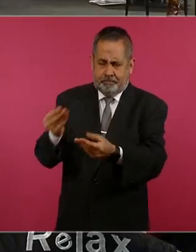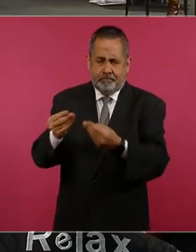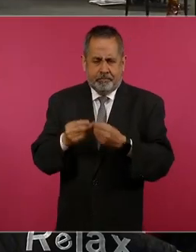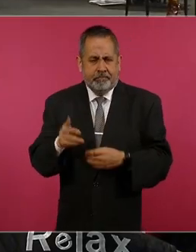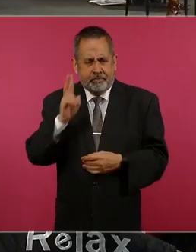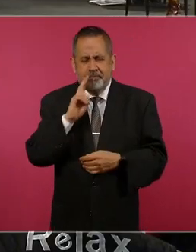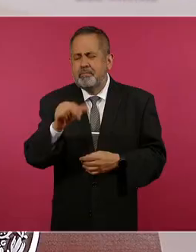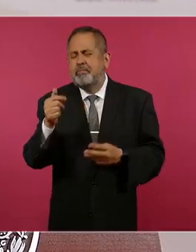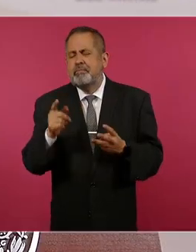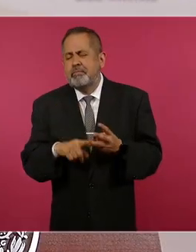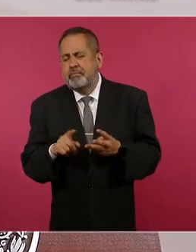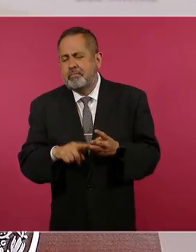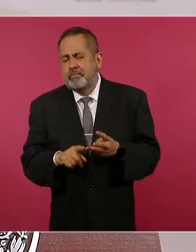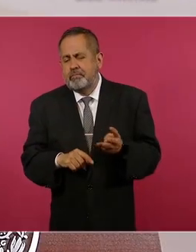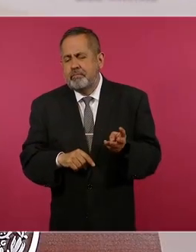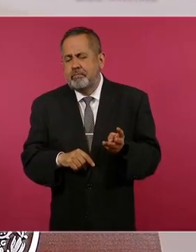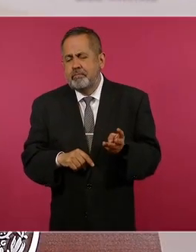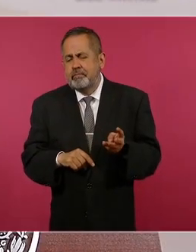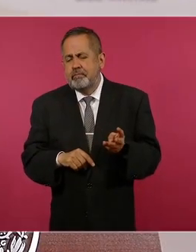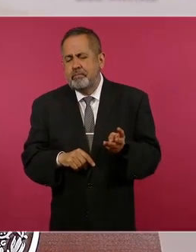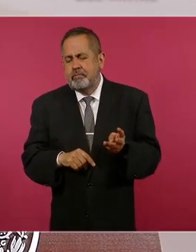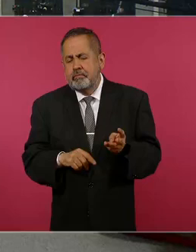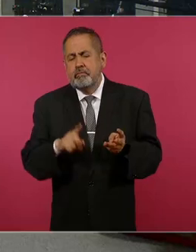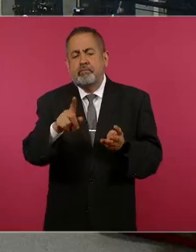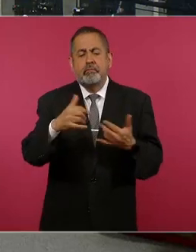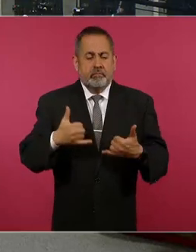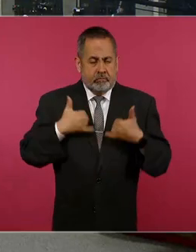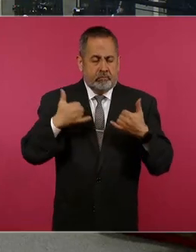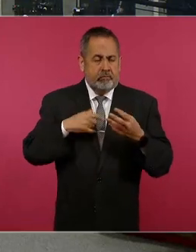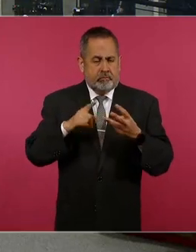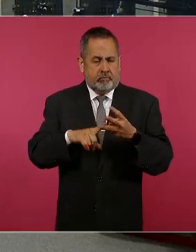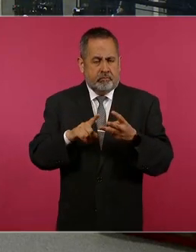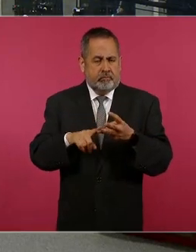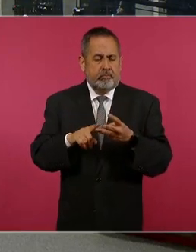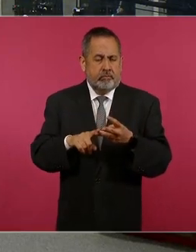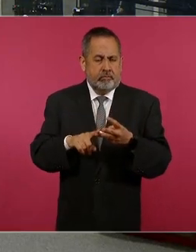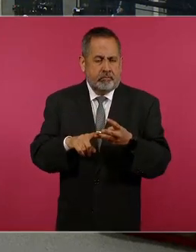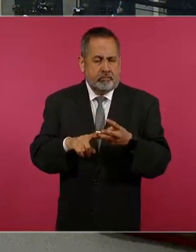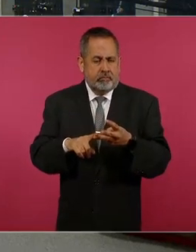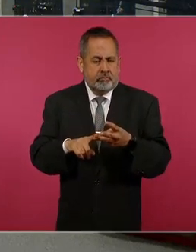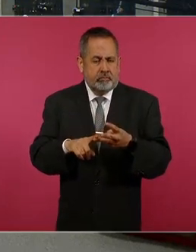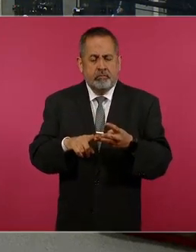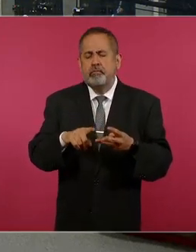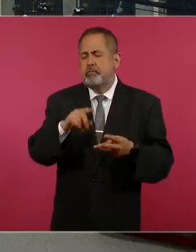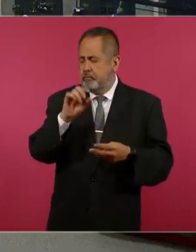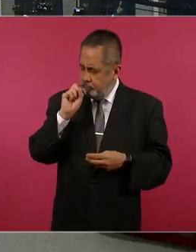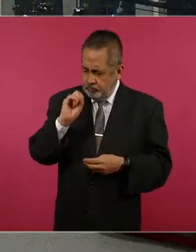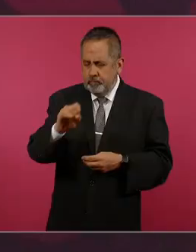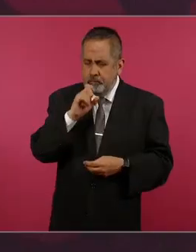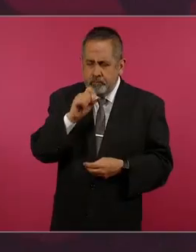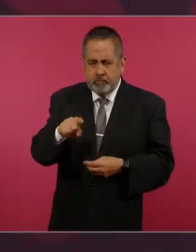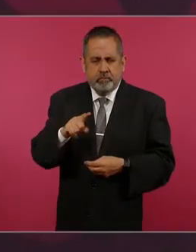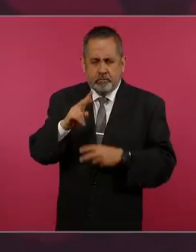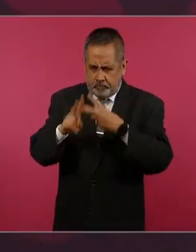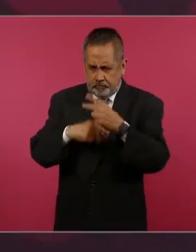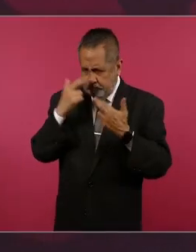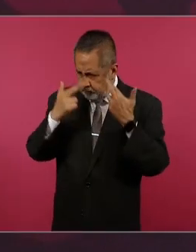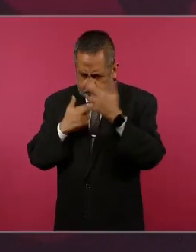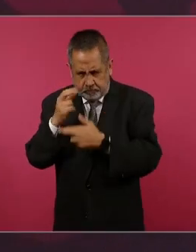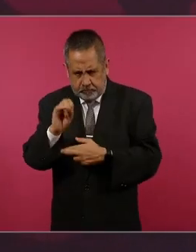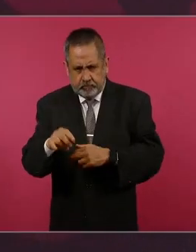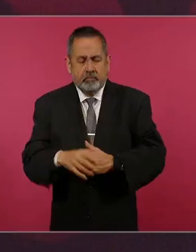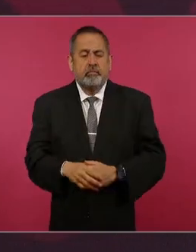trataste otro tema. Sí, lo del joven y lo de los periodistas. Lo del joven, sí, también lo vamos a revisar.